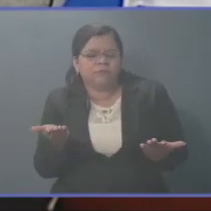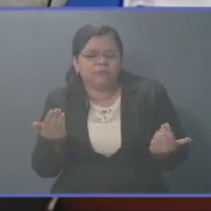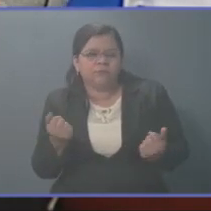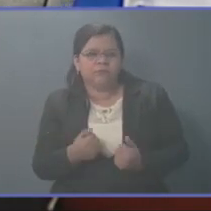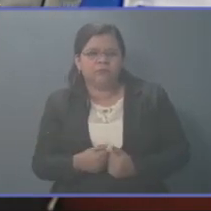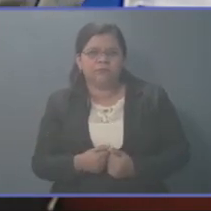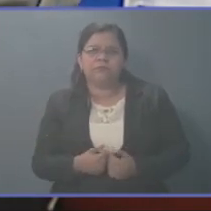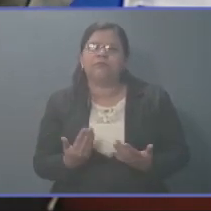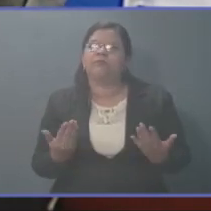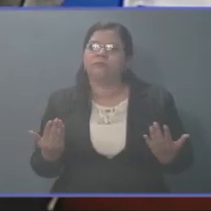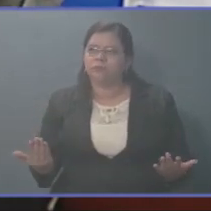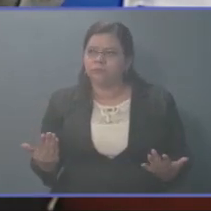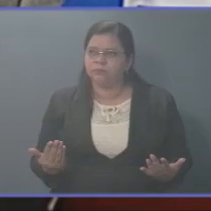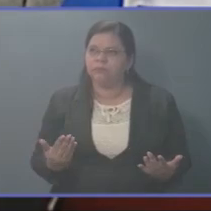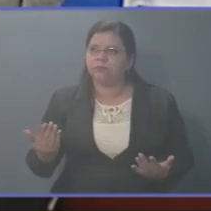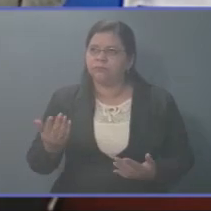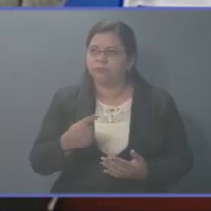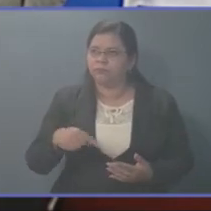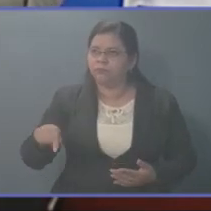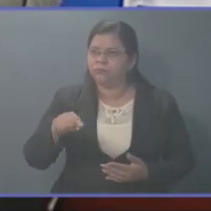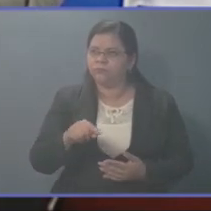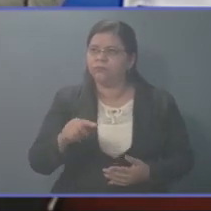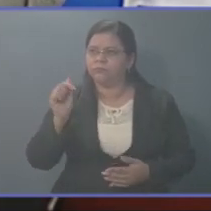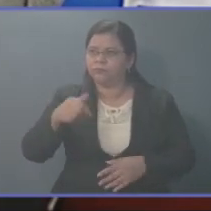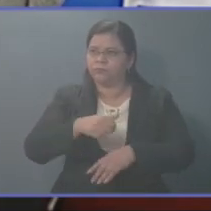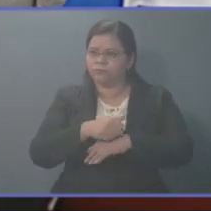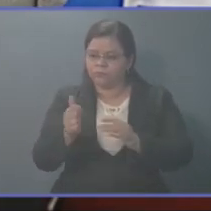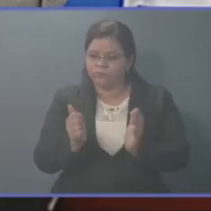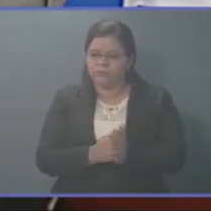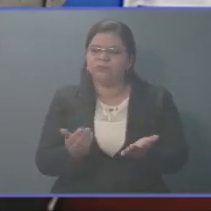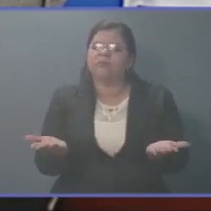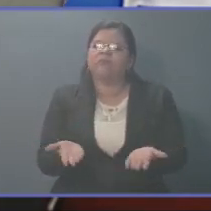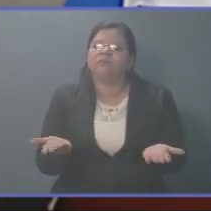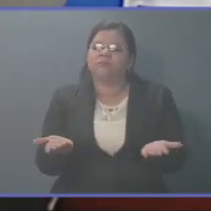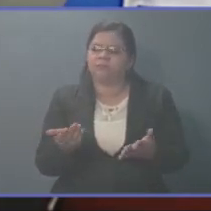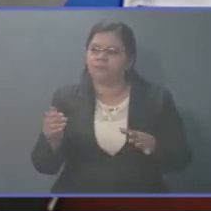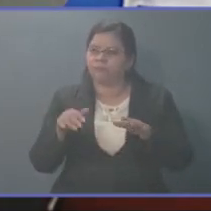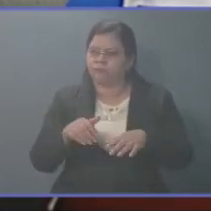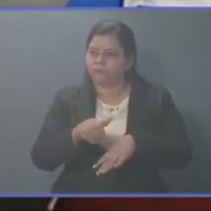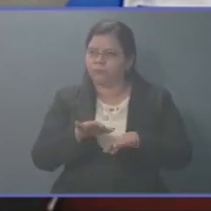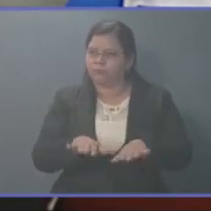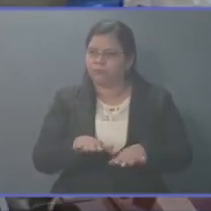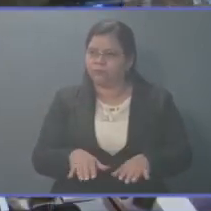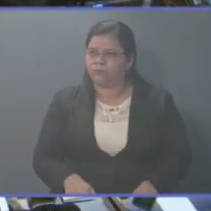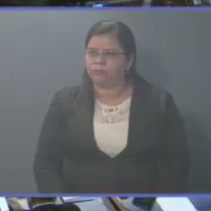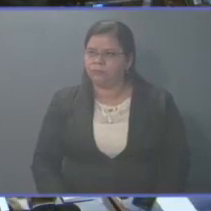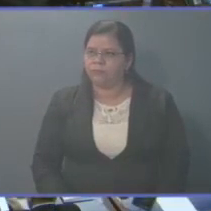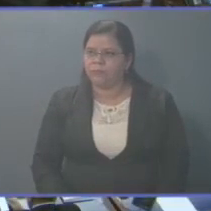conducción que están teniendo aquí en este pleno legislativo. Muchas gracias, presidente.